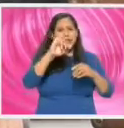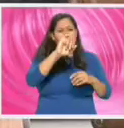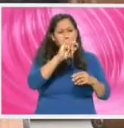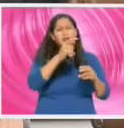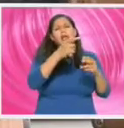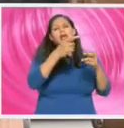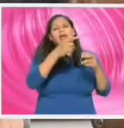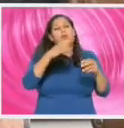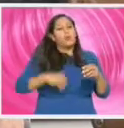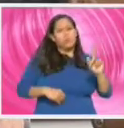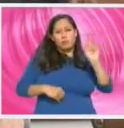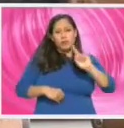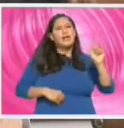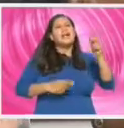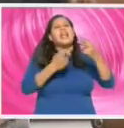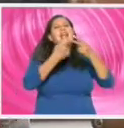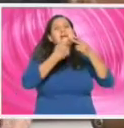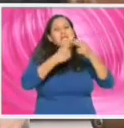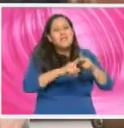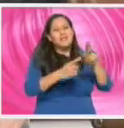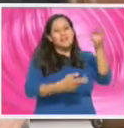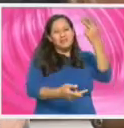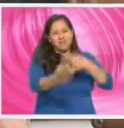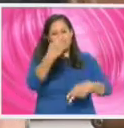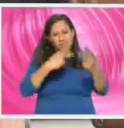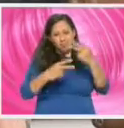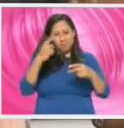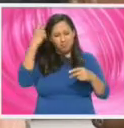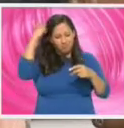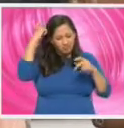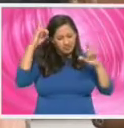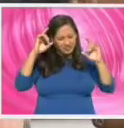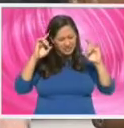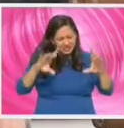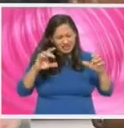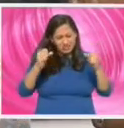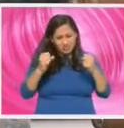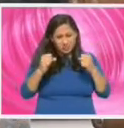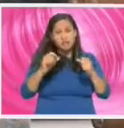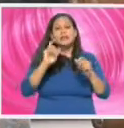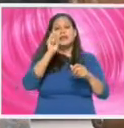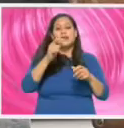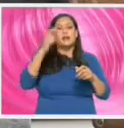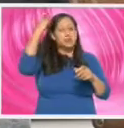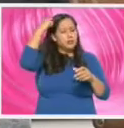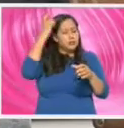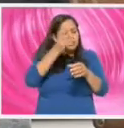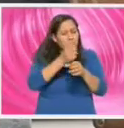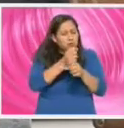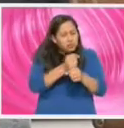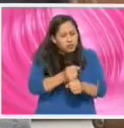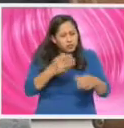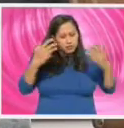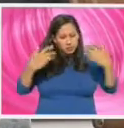que ya tenemos. Entonces, bueno, lo que nos puede desencadenar los cuadros migrañosos son, bueno, el estrés,